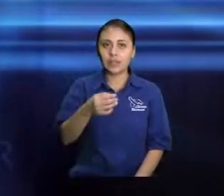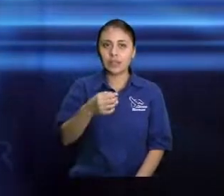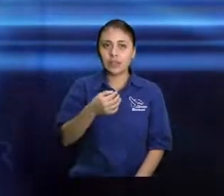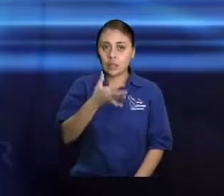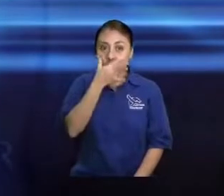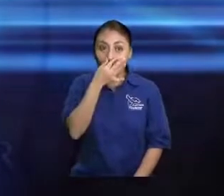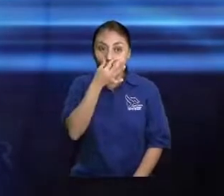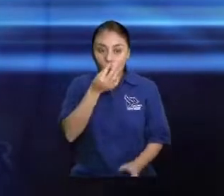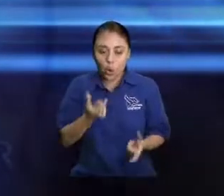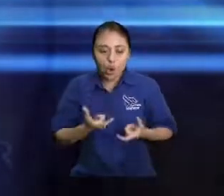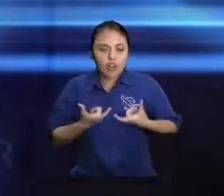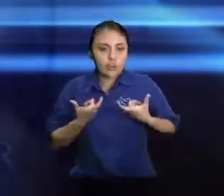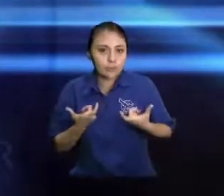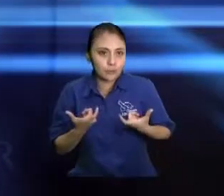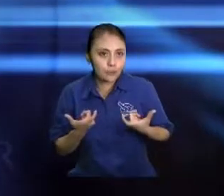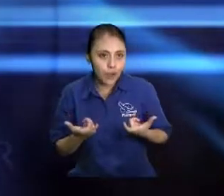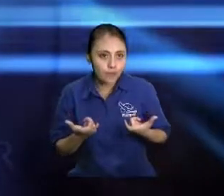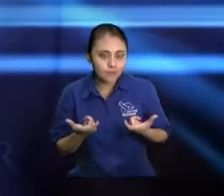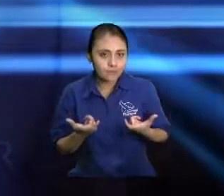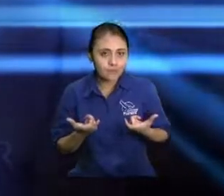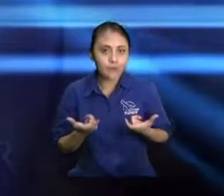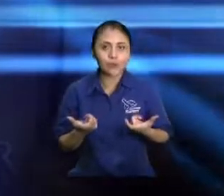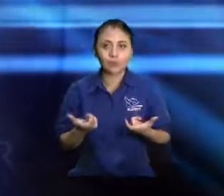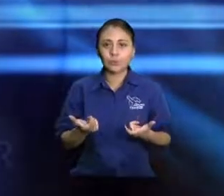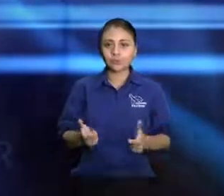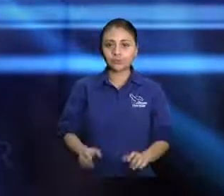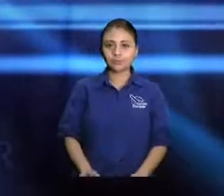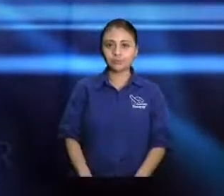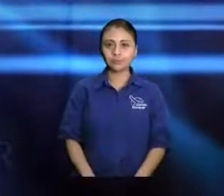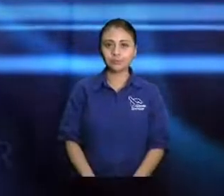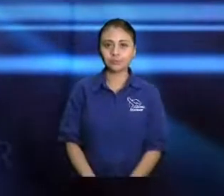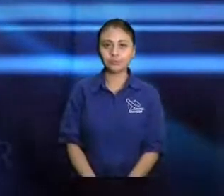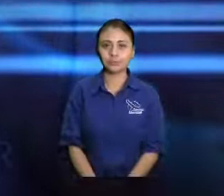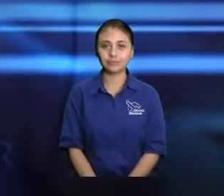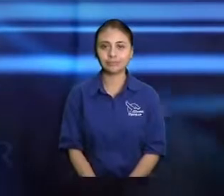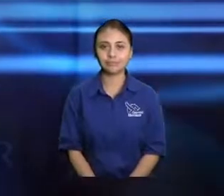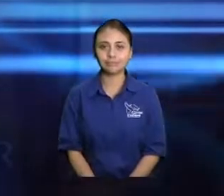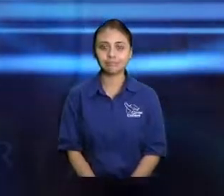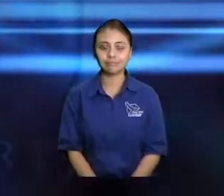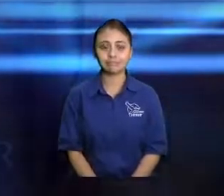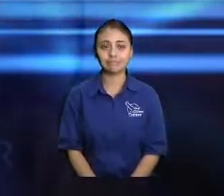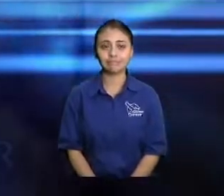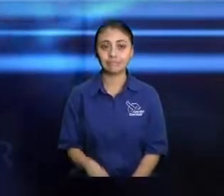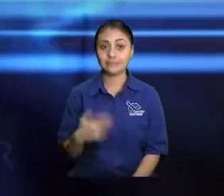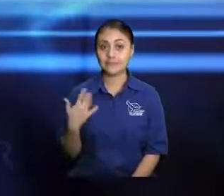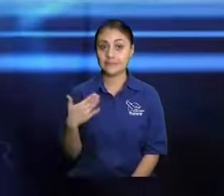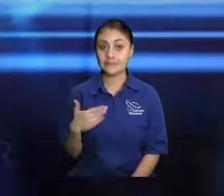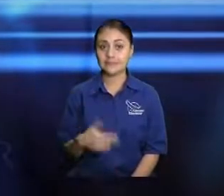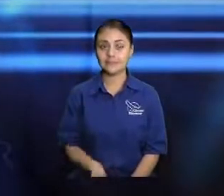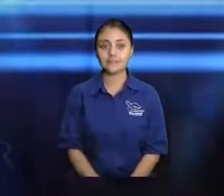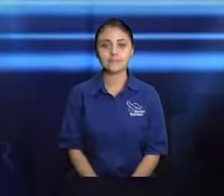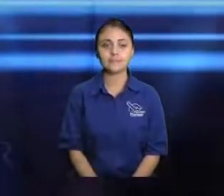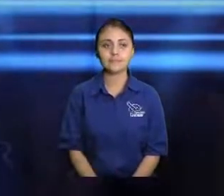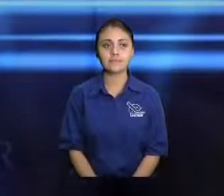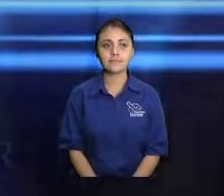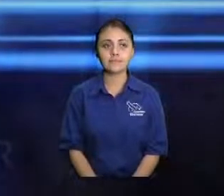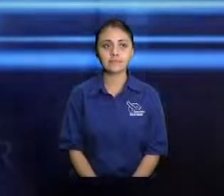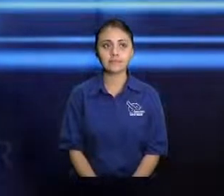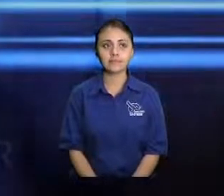Para pervertir las sendas del derecho. Bueno, mejor sigamos.